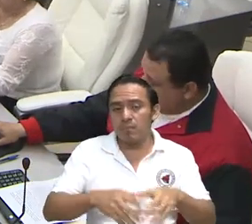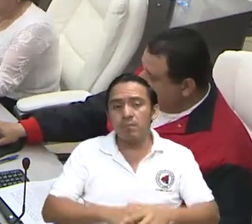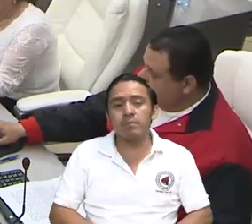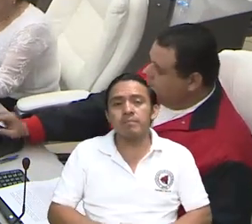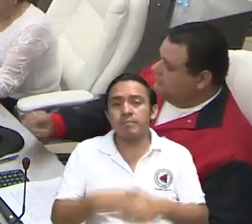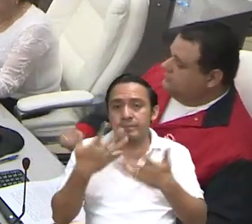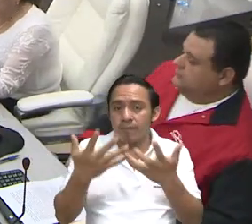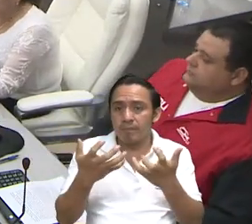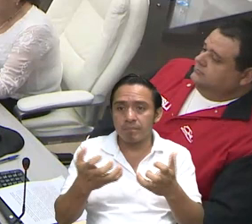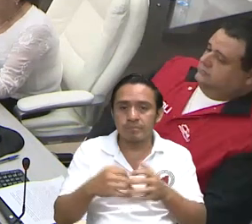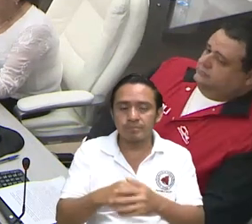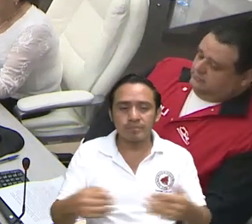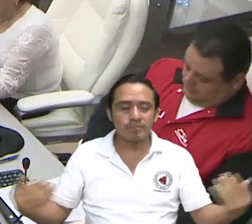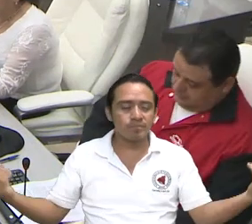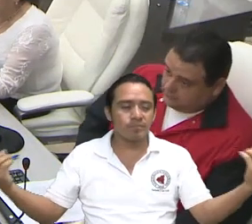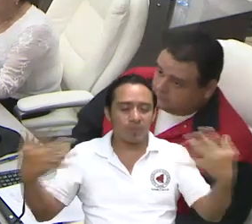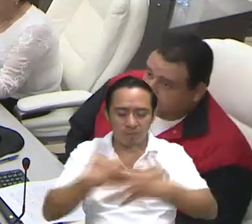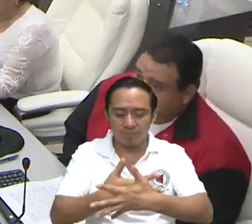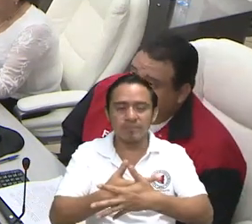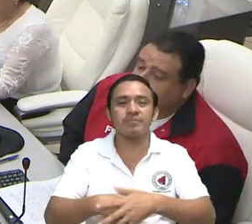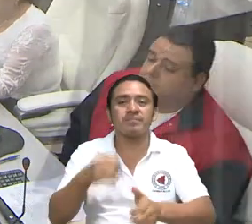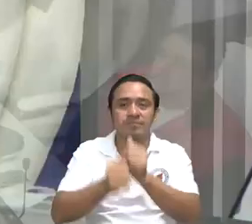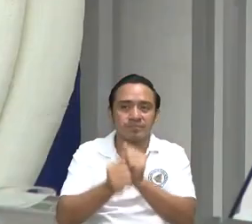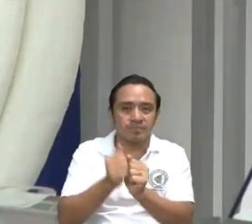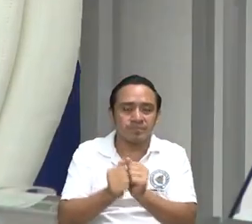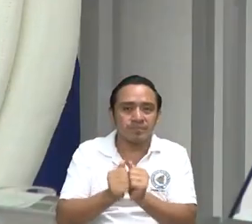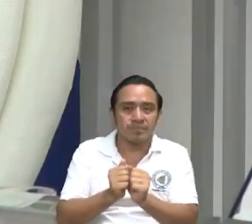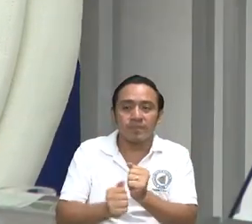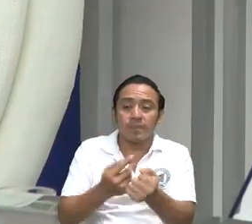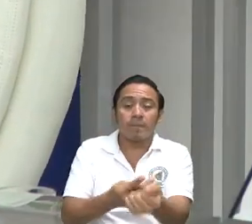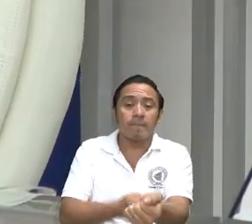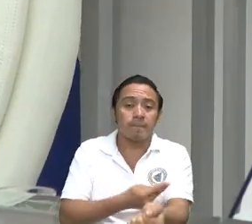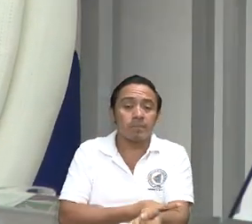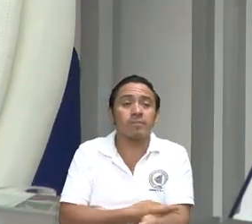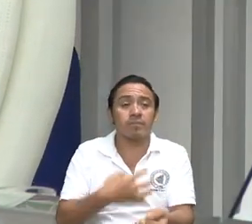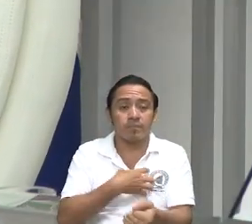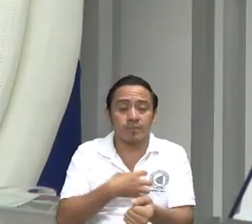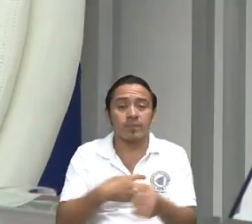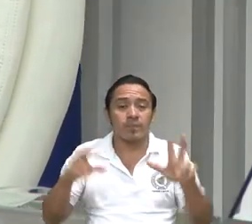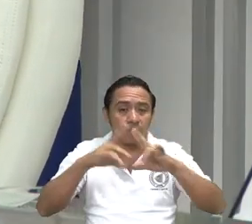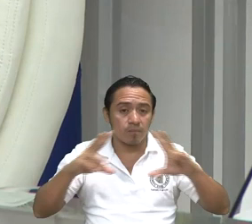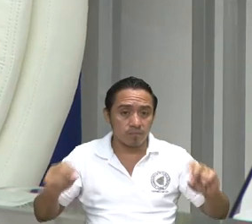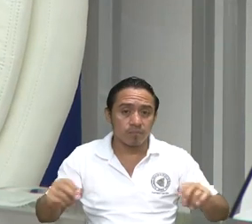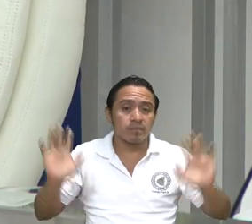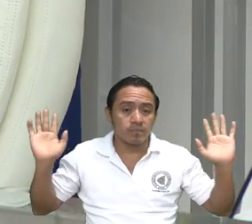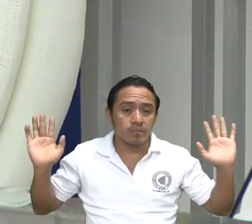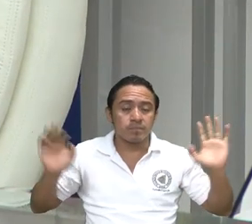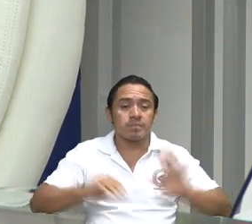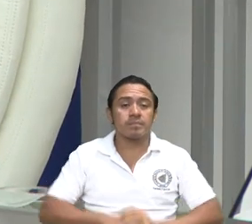que pretendieron frustradamente poner en peligro el proyecto de la nación